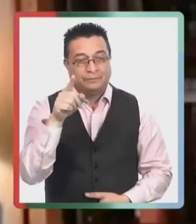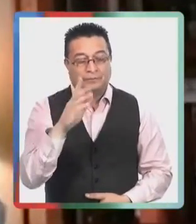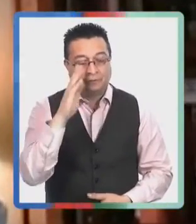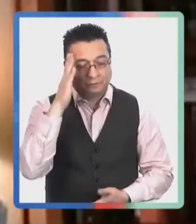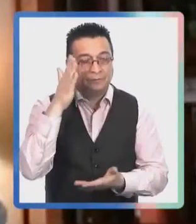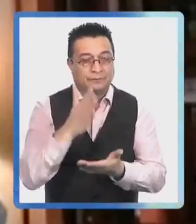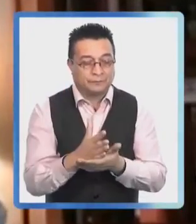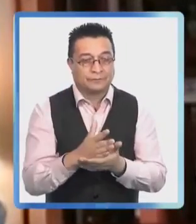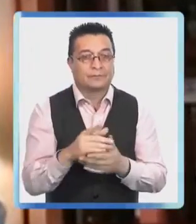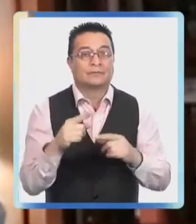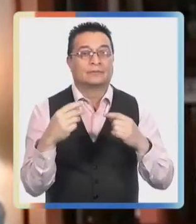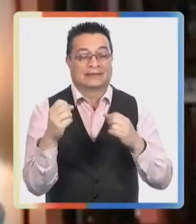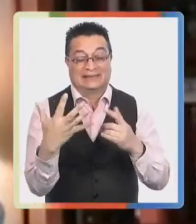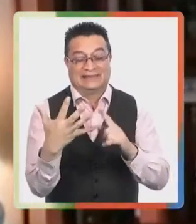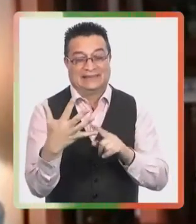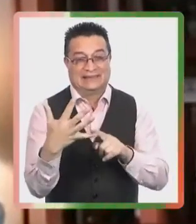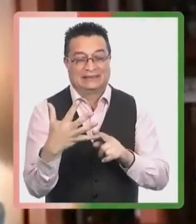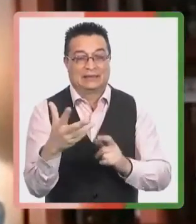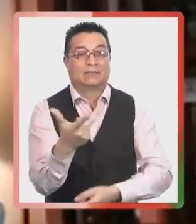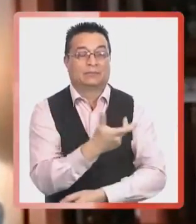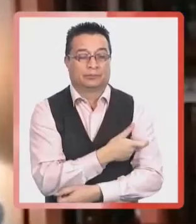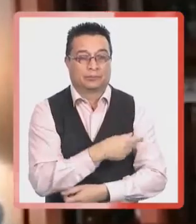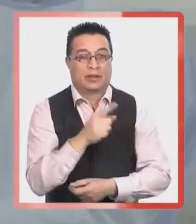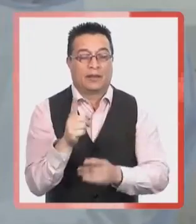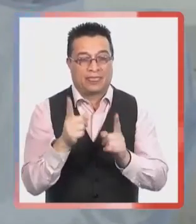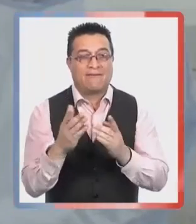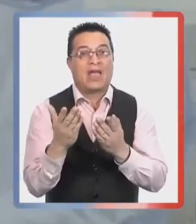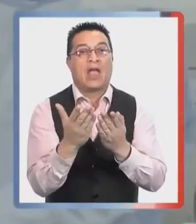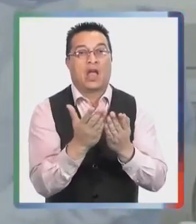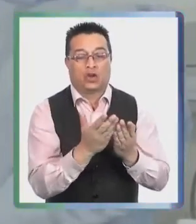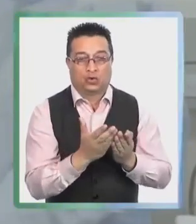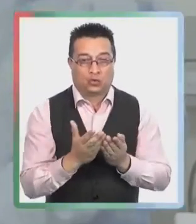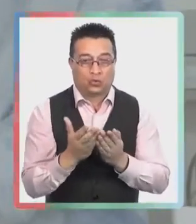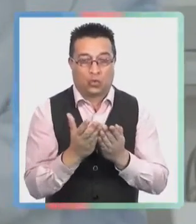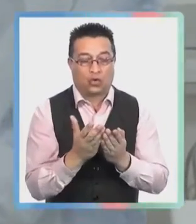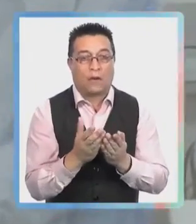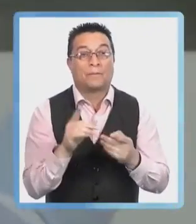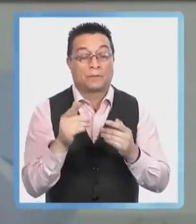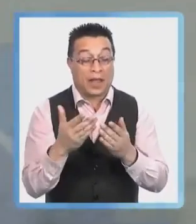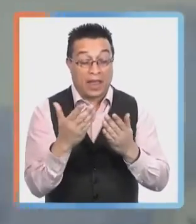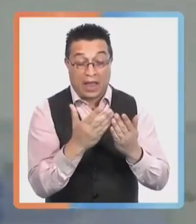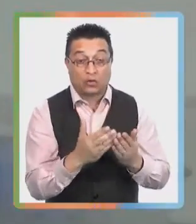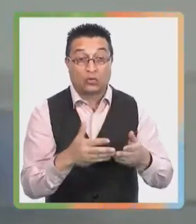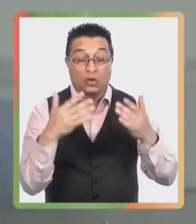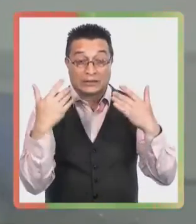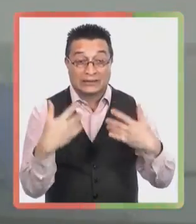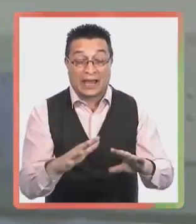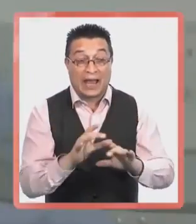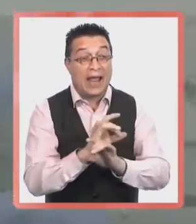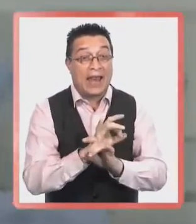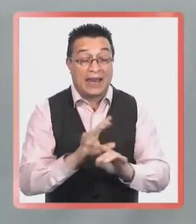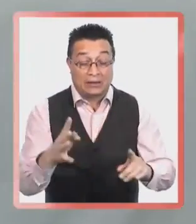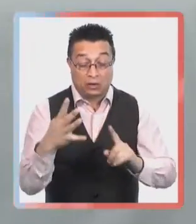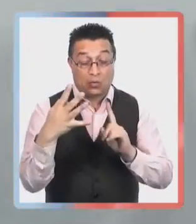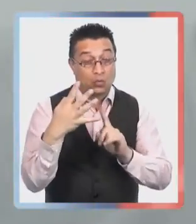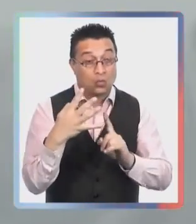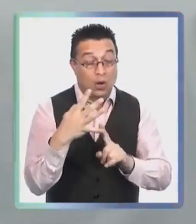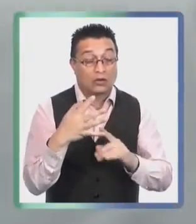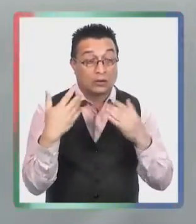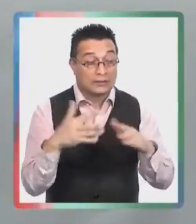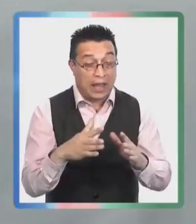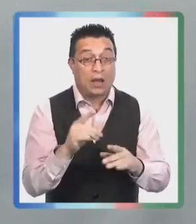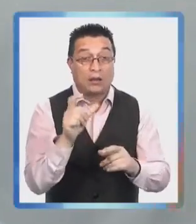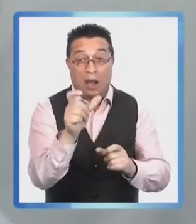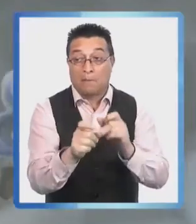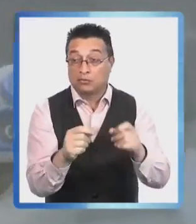para decidir una quinta dosis hay que hacer estudios. Y esos estudios hay que hacerlos una vez que hayamos colocado cuarta